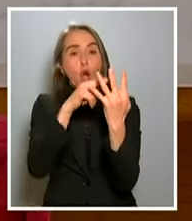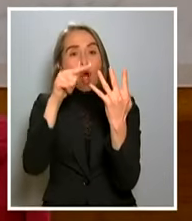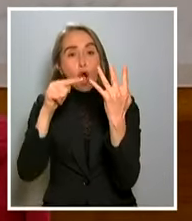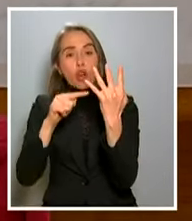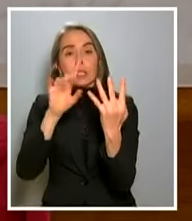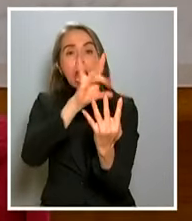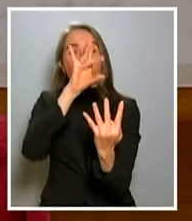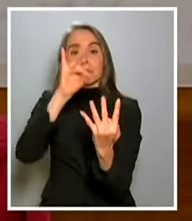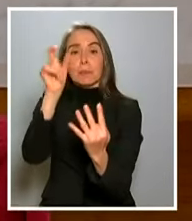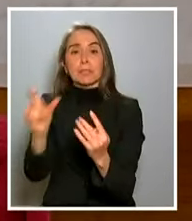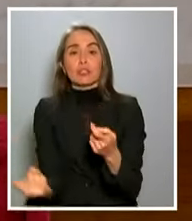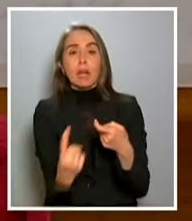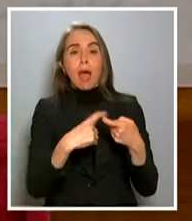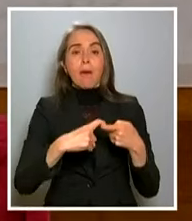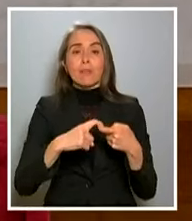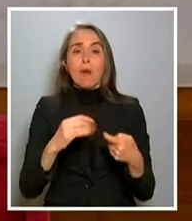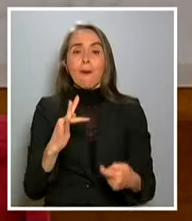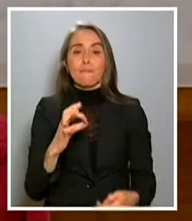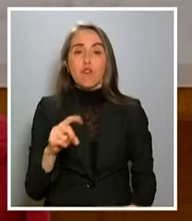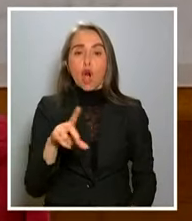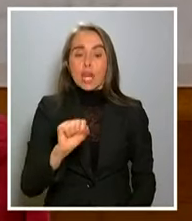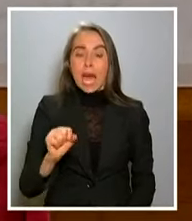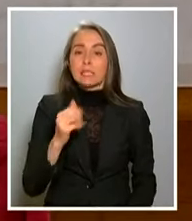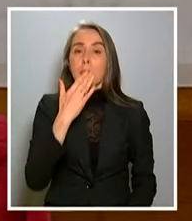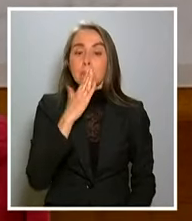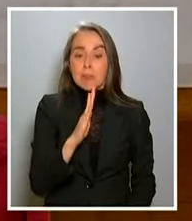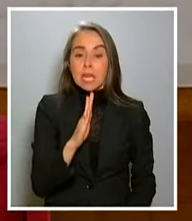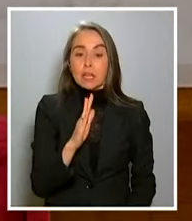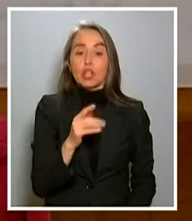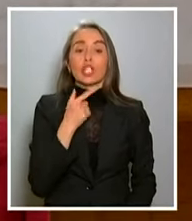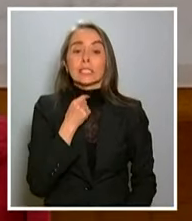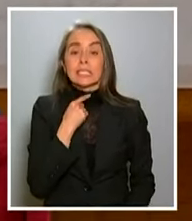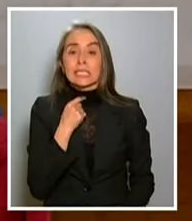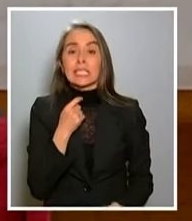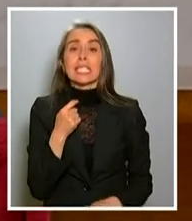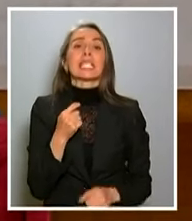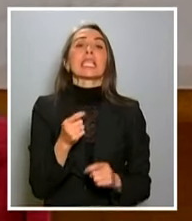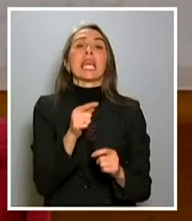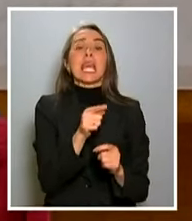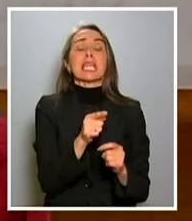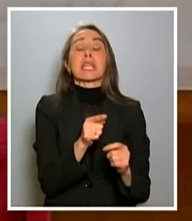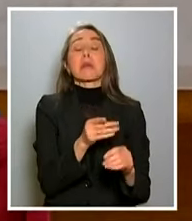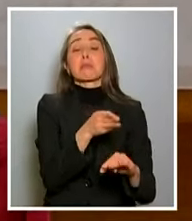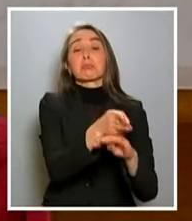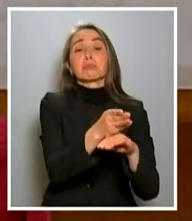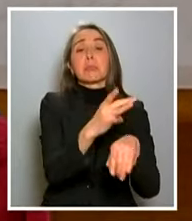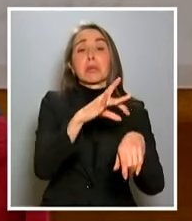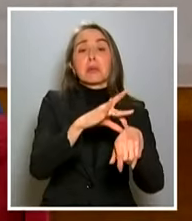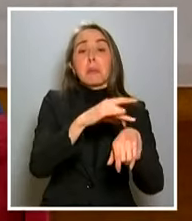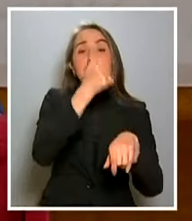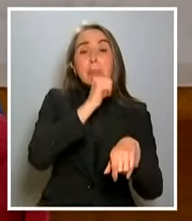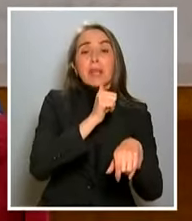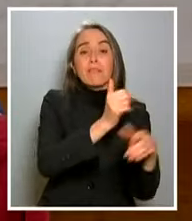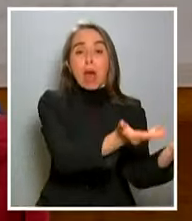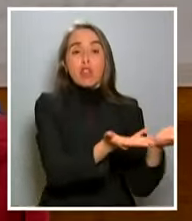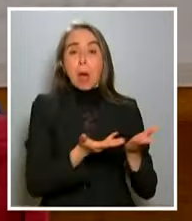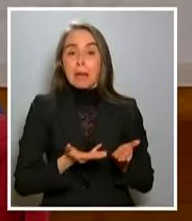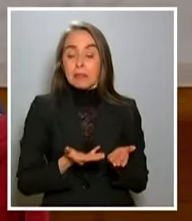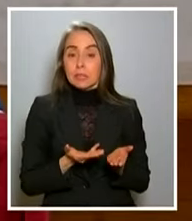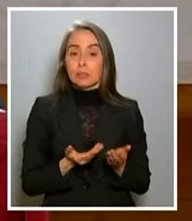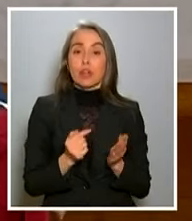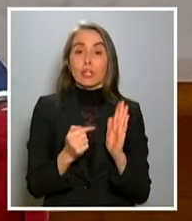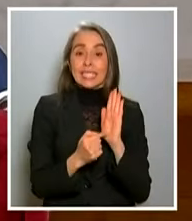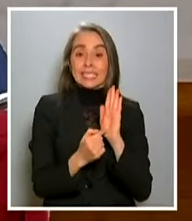afiliados a FONASA y mejores condiciones si desean acceder a prestadores privados. Esto